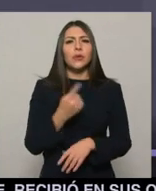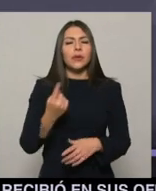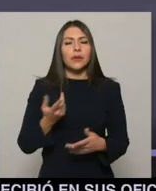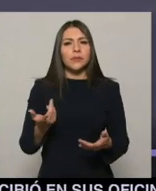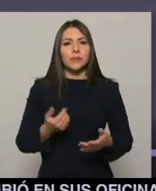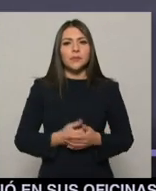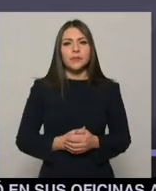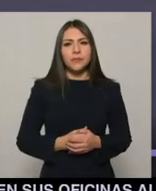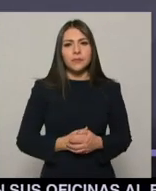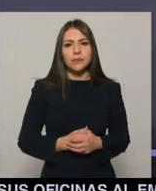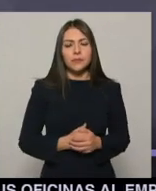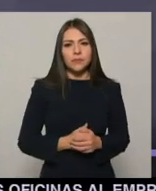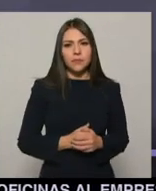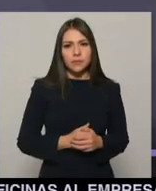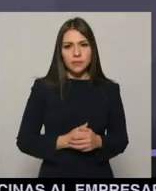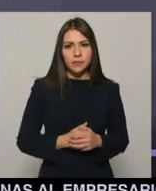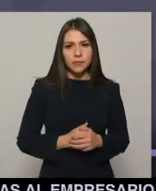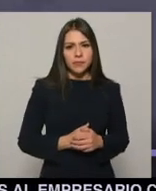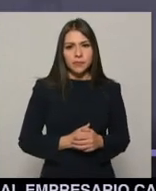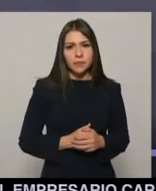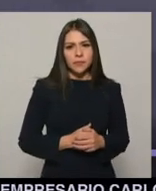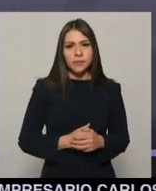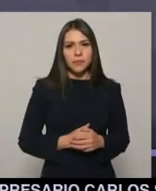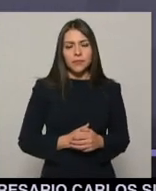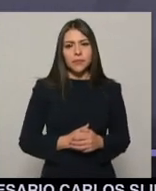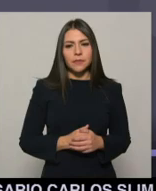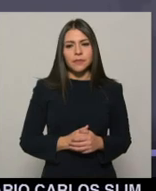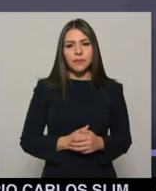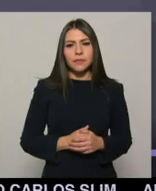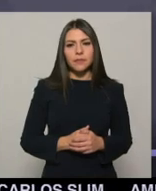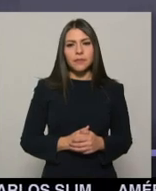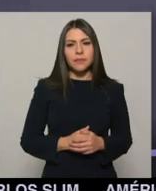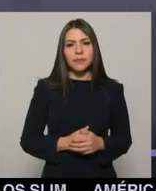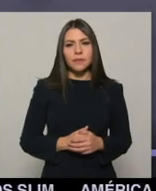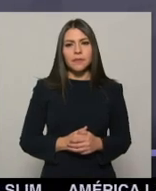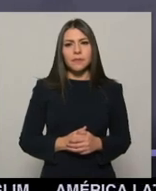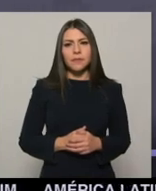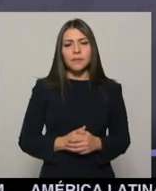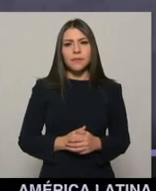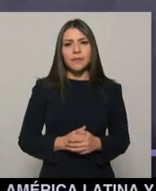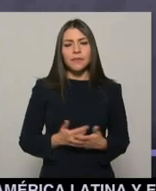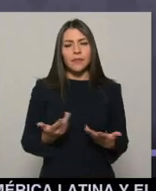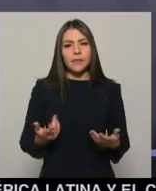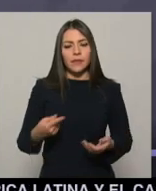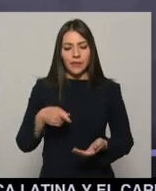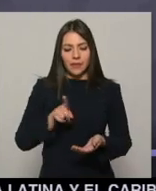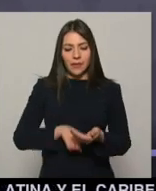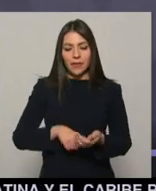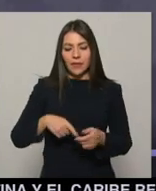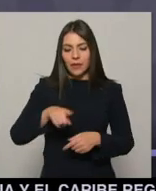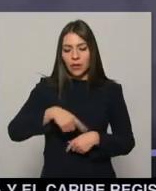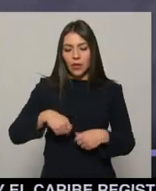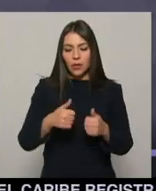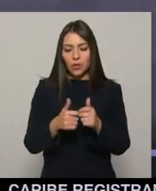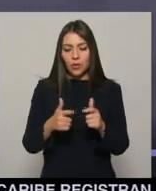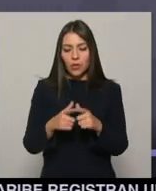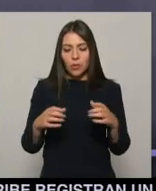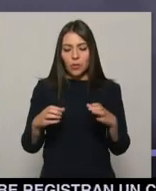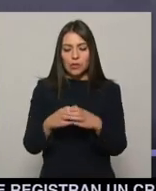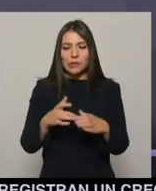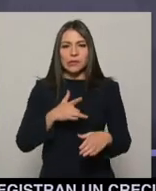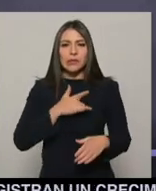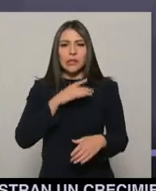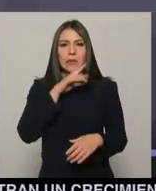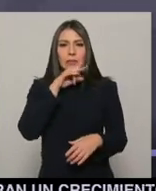Dina? Bueno, internamente, pues como ya decían mis compañeras, o sea, éramos un grupo que estábamos preocupadas. No solamente el grupo